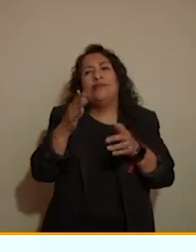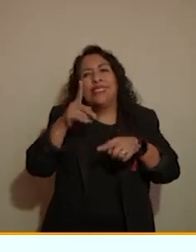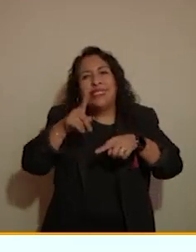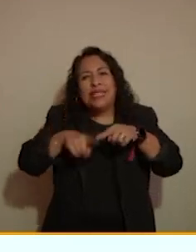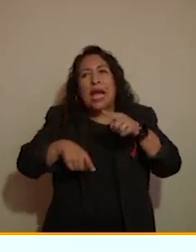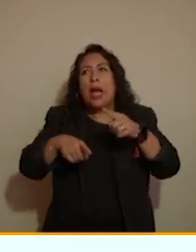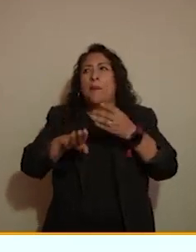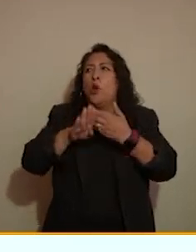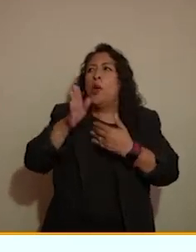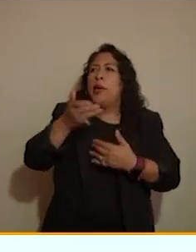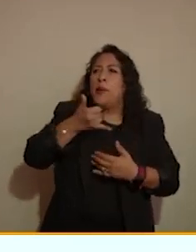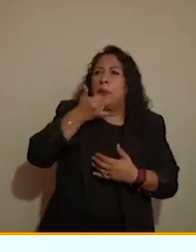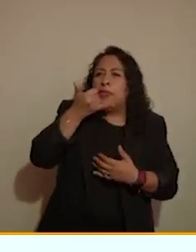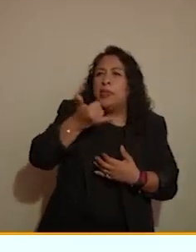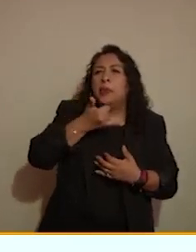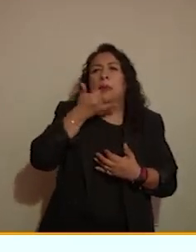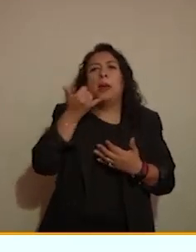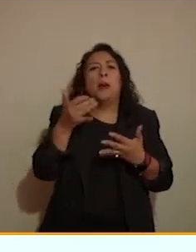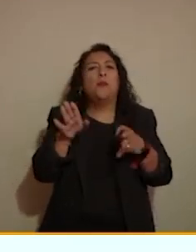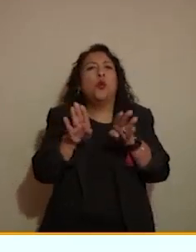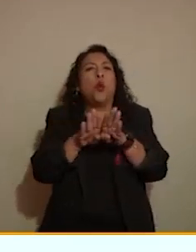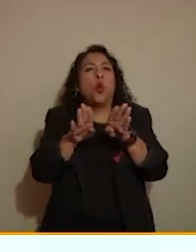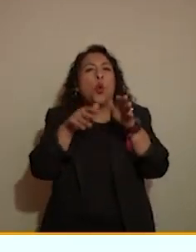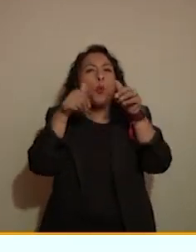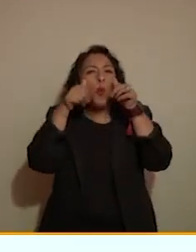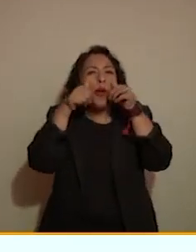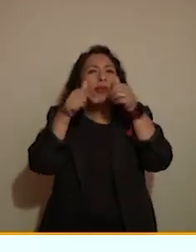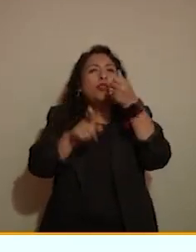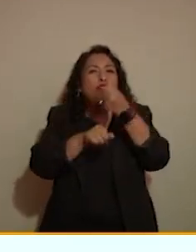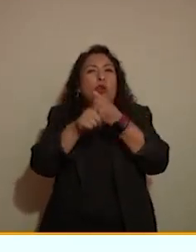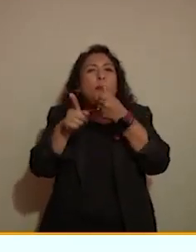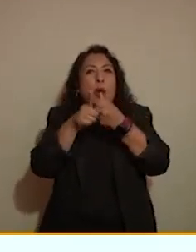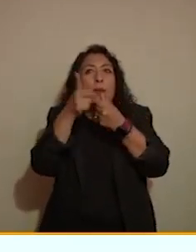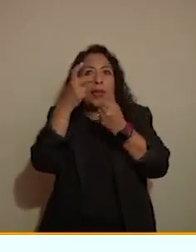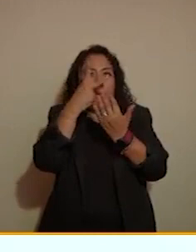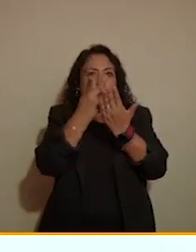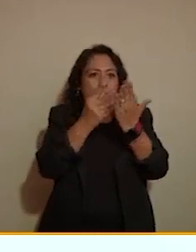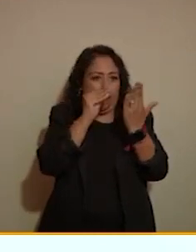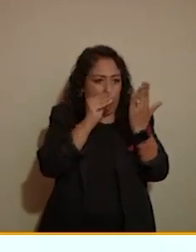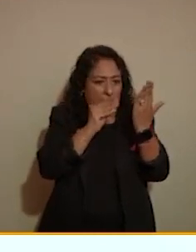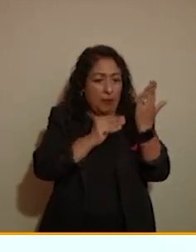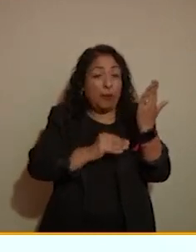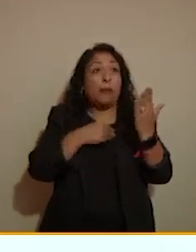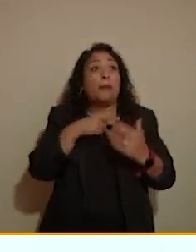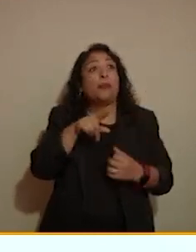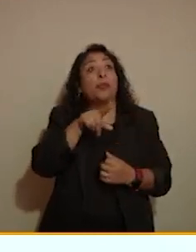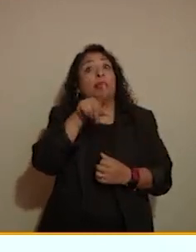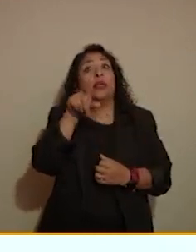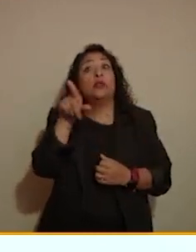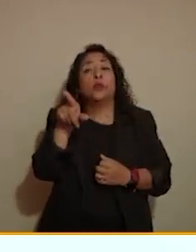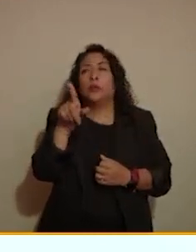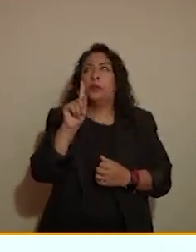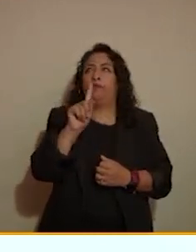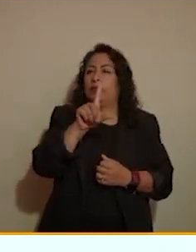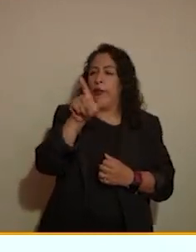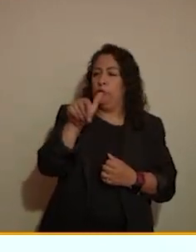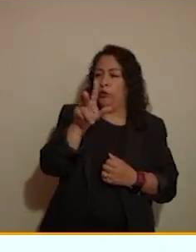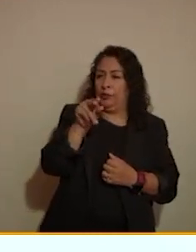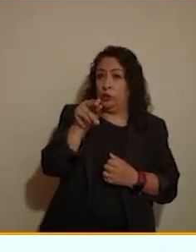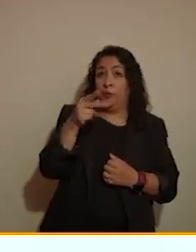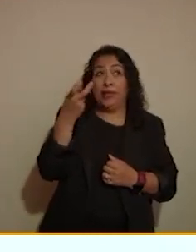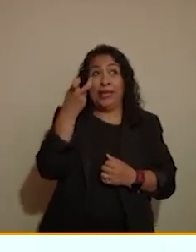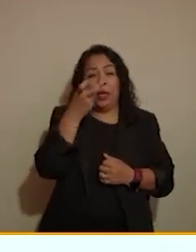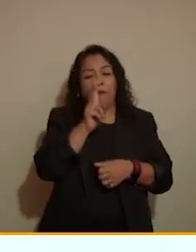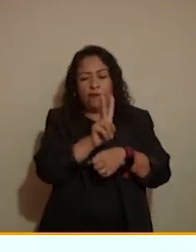vamos a prevenir, cómo vamos a atender los conflictos. Después, bueno, no después, porque este mecanismo